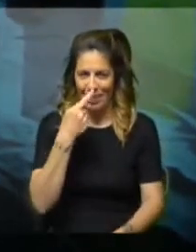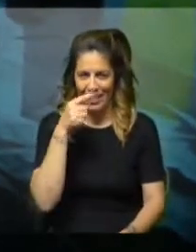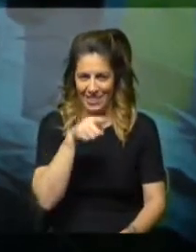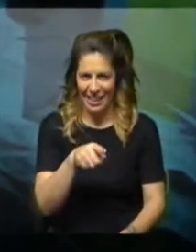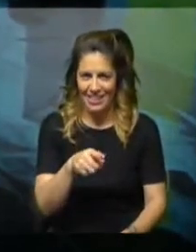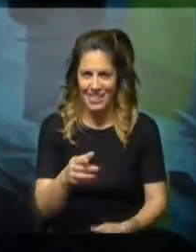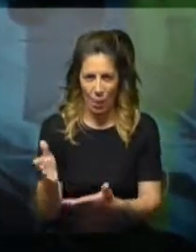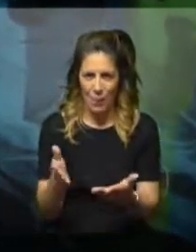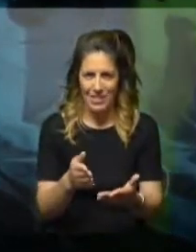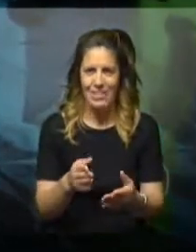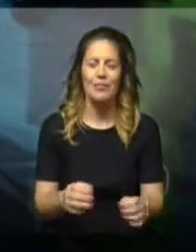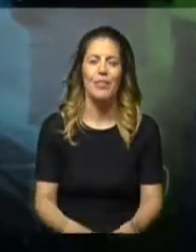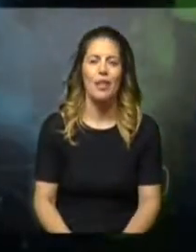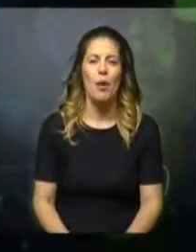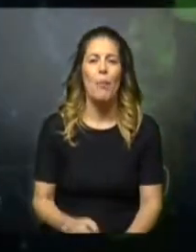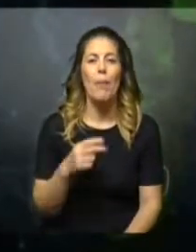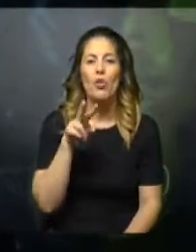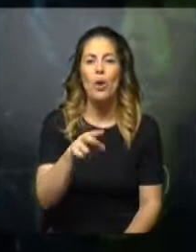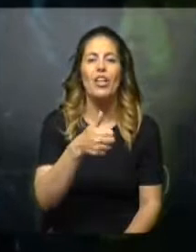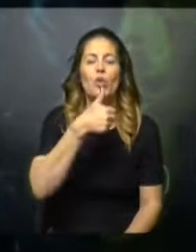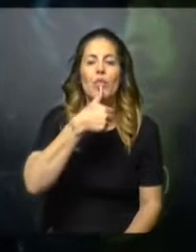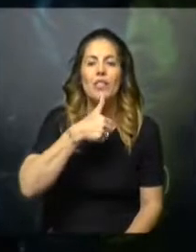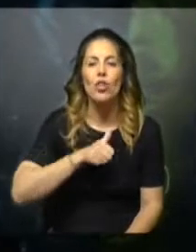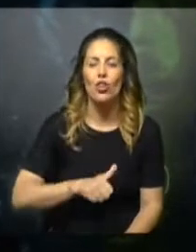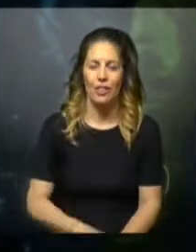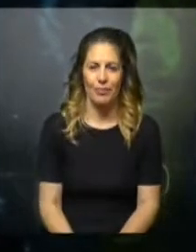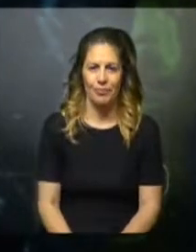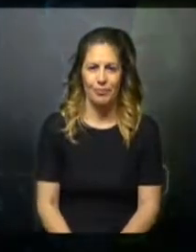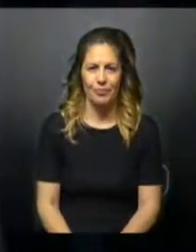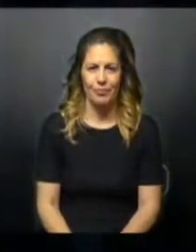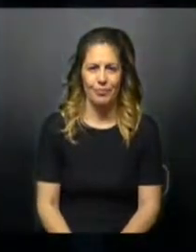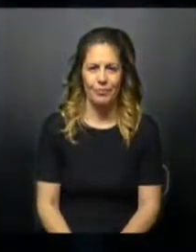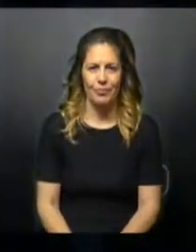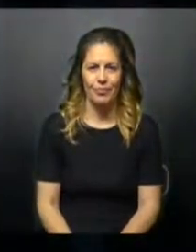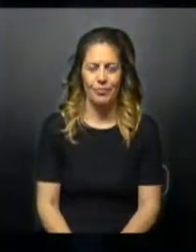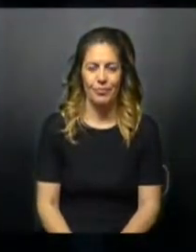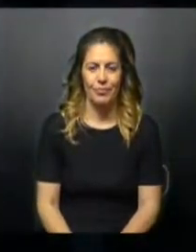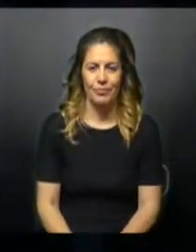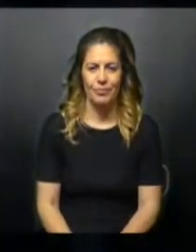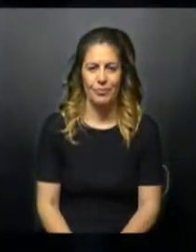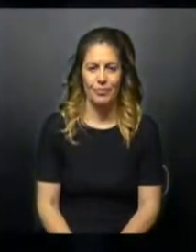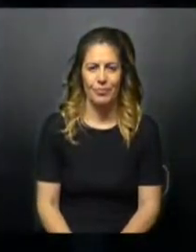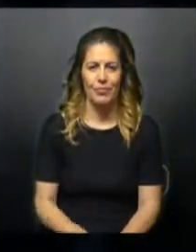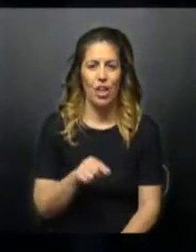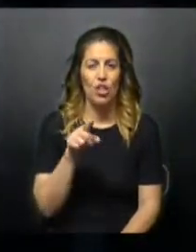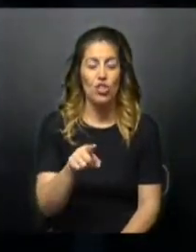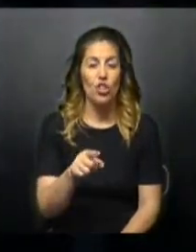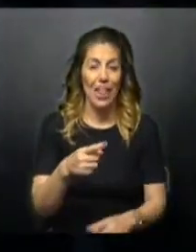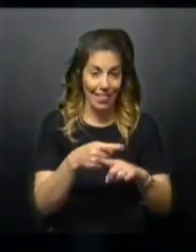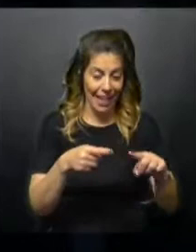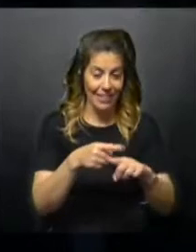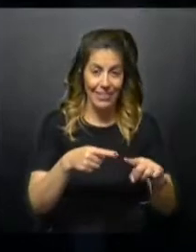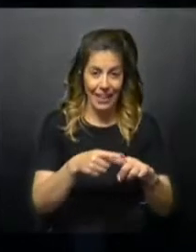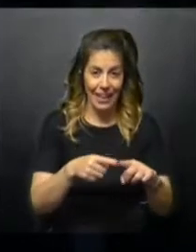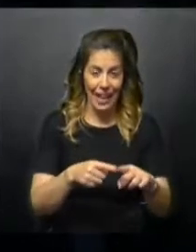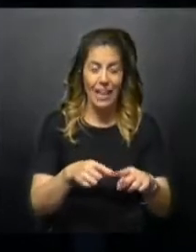traspaso porque creo que parar pero vamos a ver un poco de tu historia este Daniela beracochea que sos de La teja después